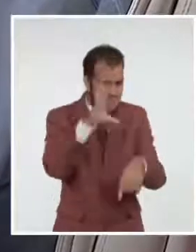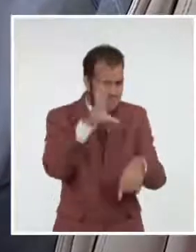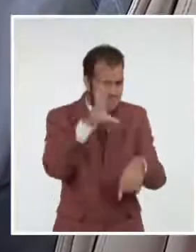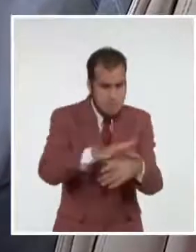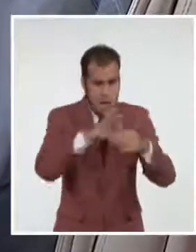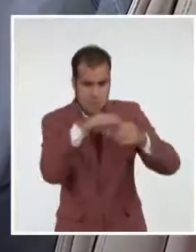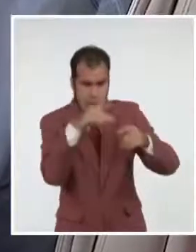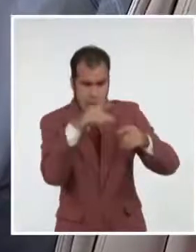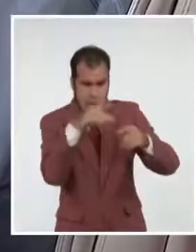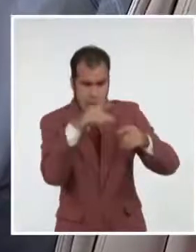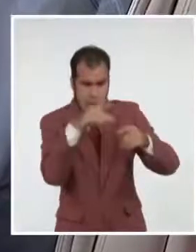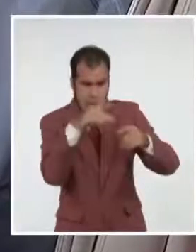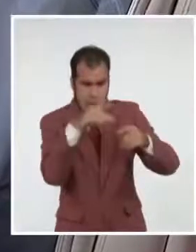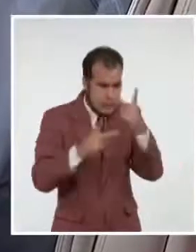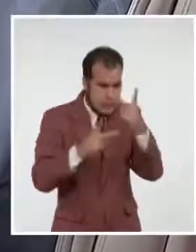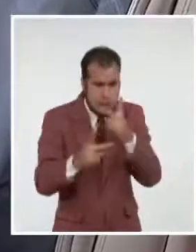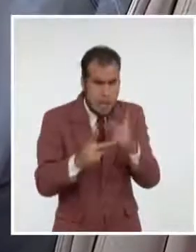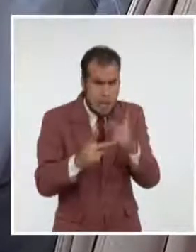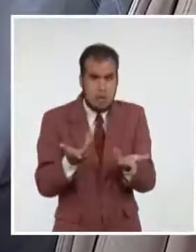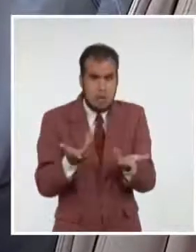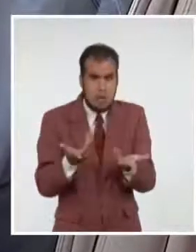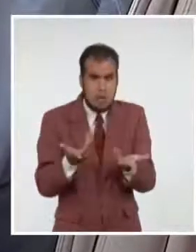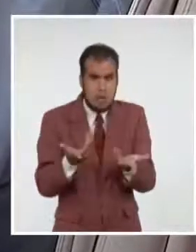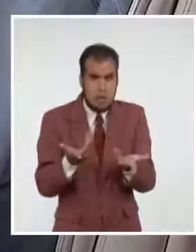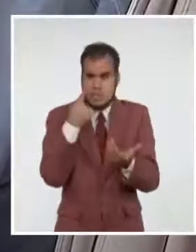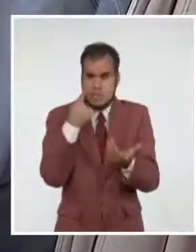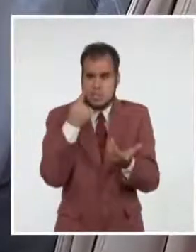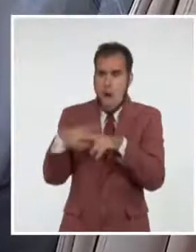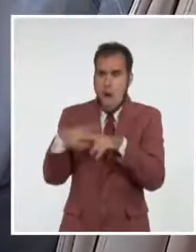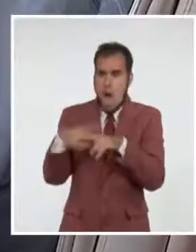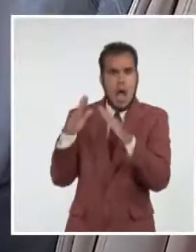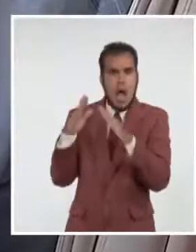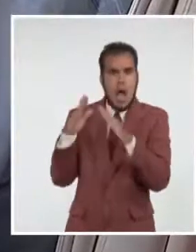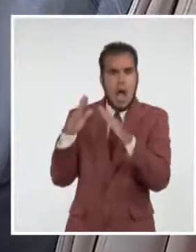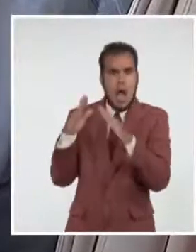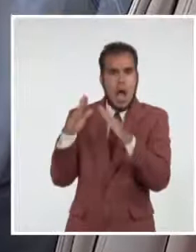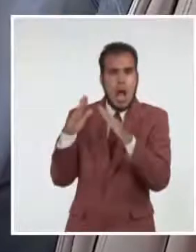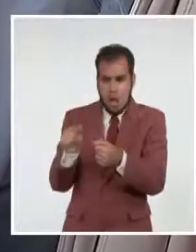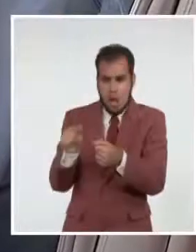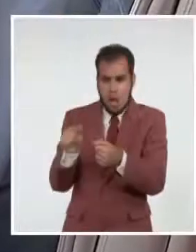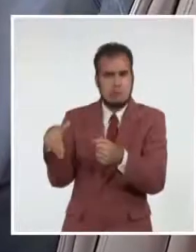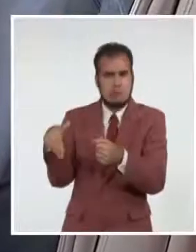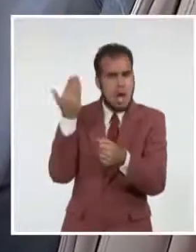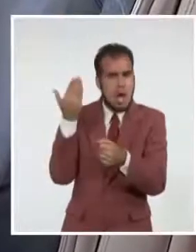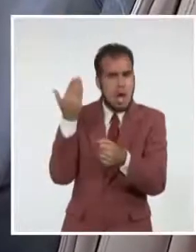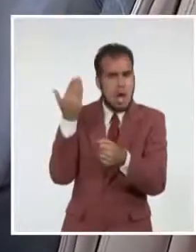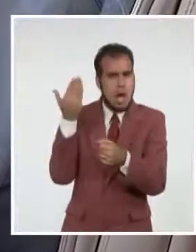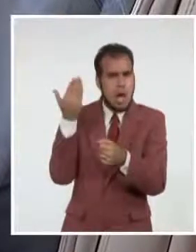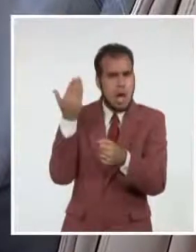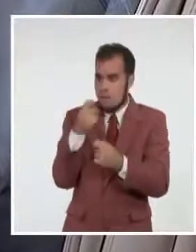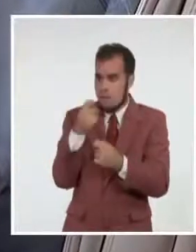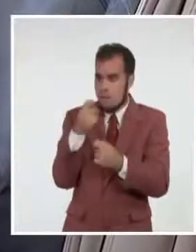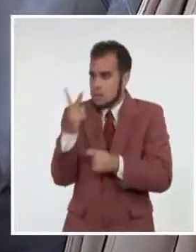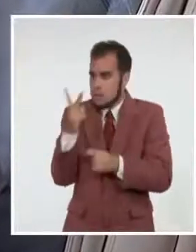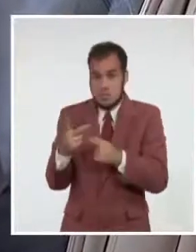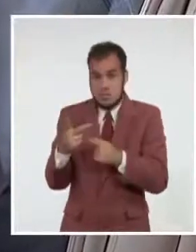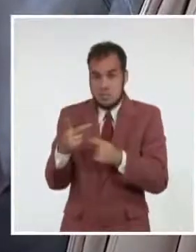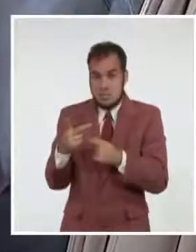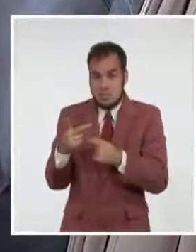otro lado, pues tiene que lidiar también entonces con las que están en las casas. Eso sigue complejizando la situación, pero sobre todo